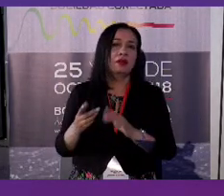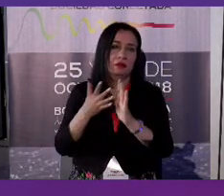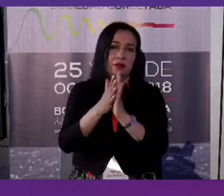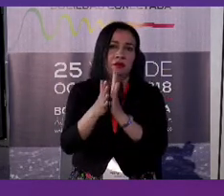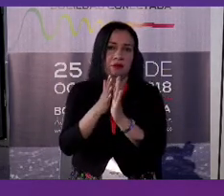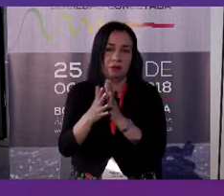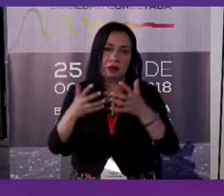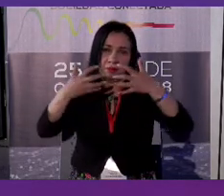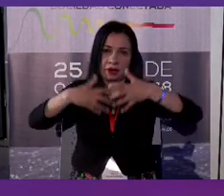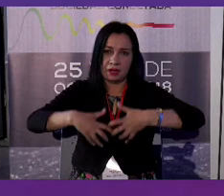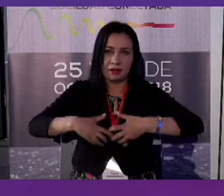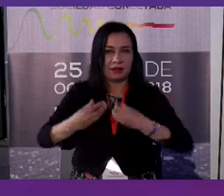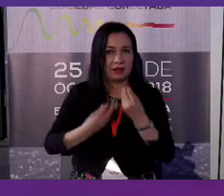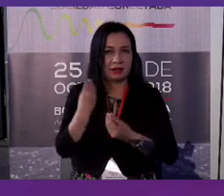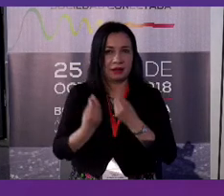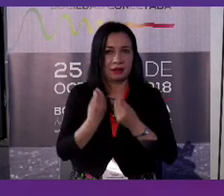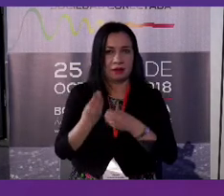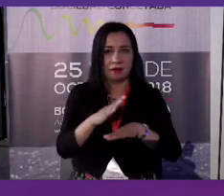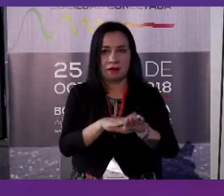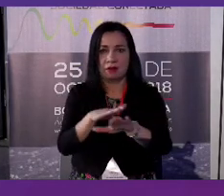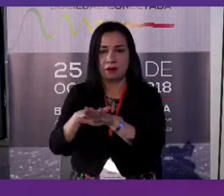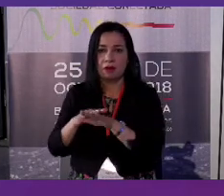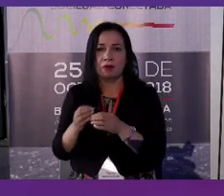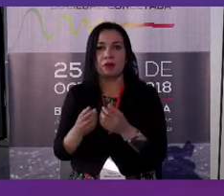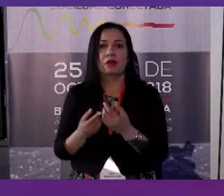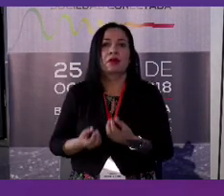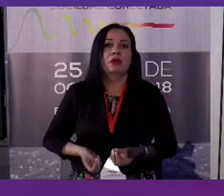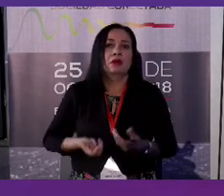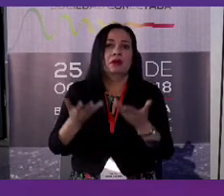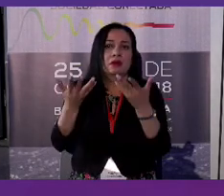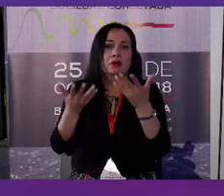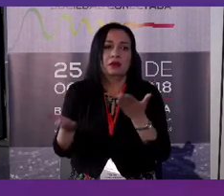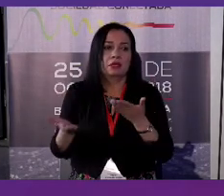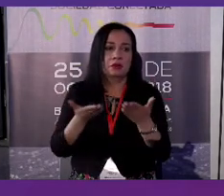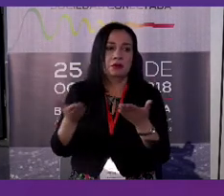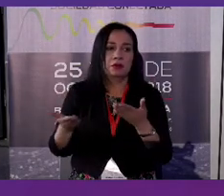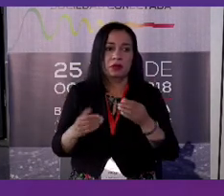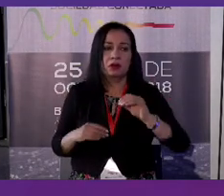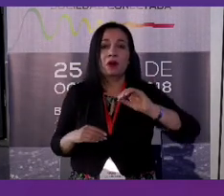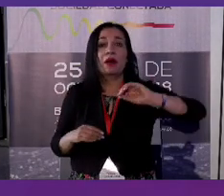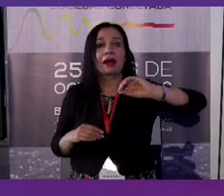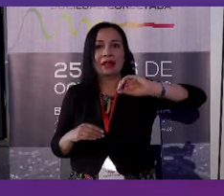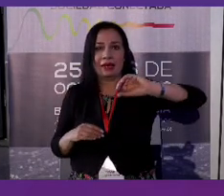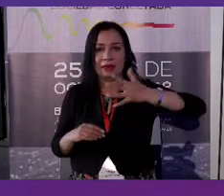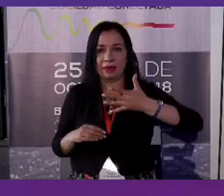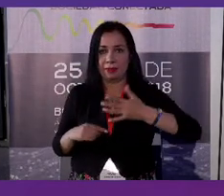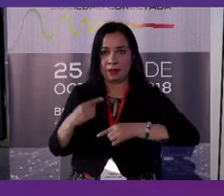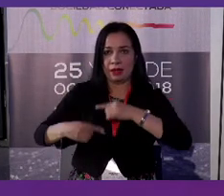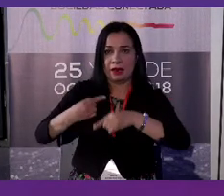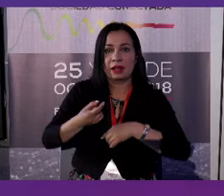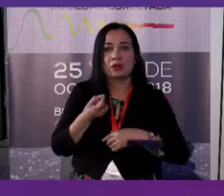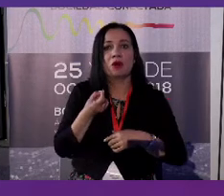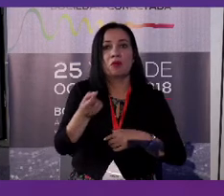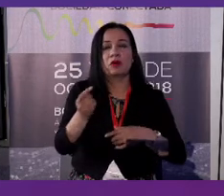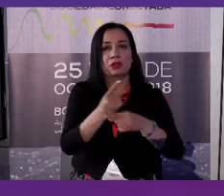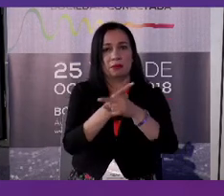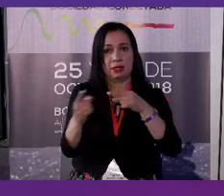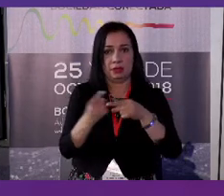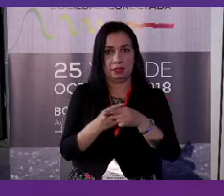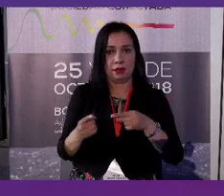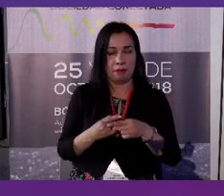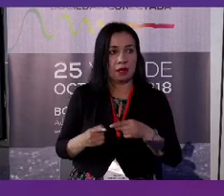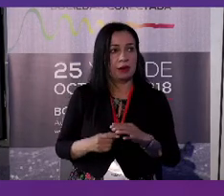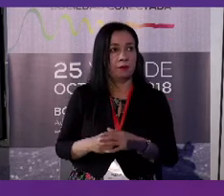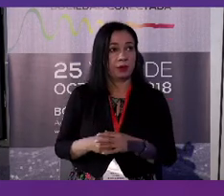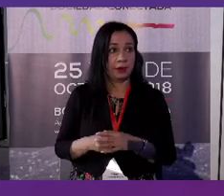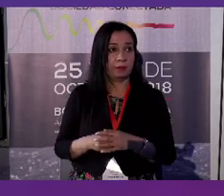él anunció que va a liberar servicios de quinta generación en las próximas semanas. O sea, ya